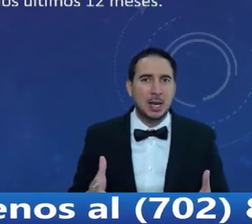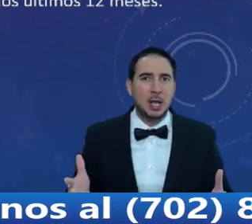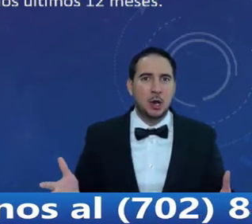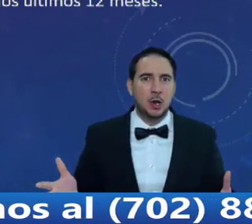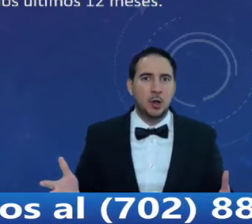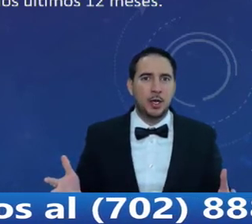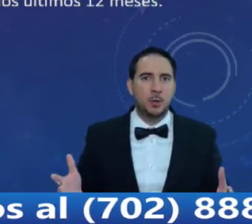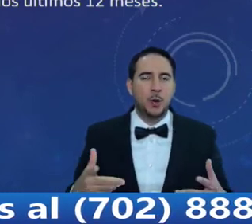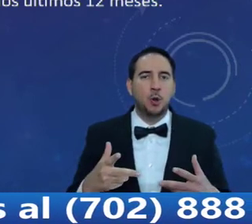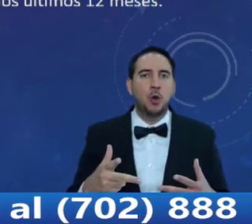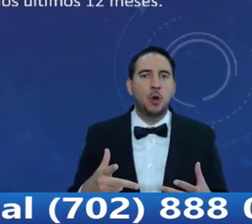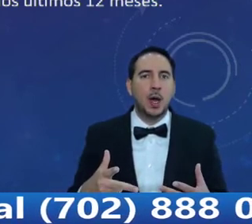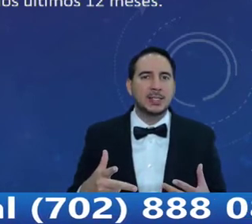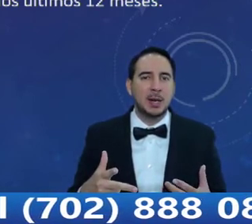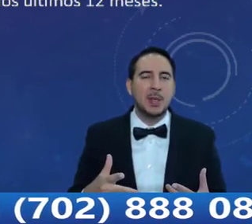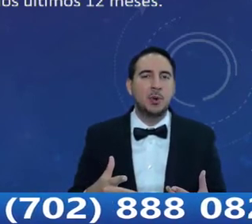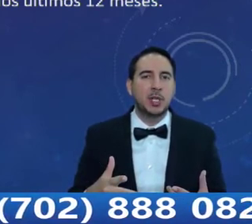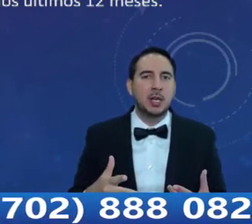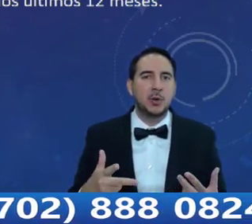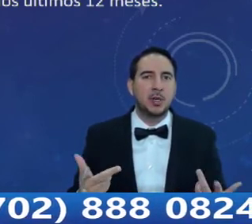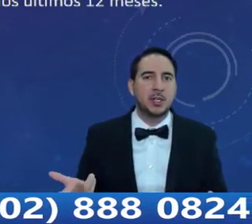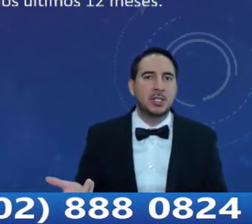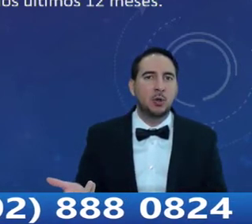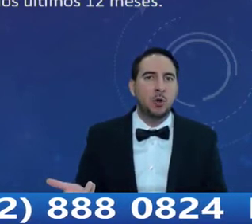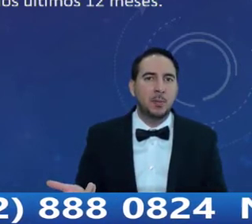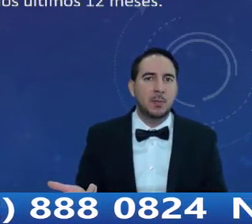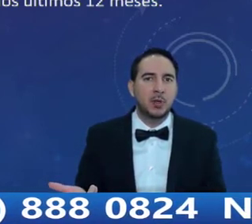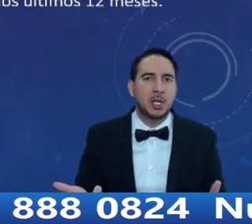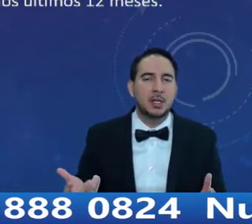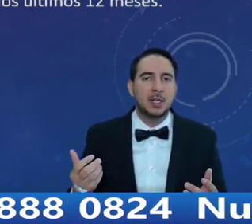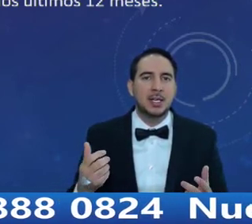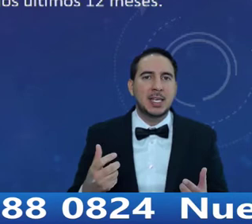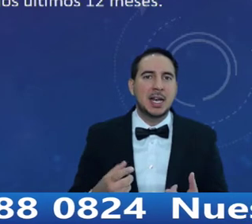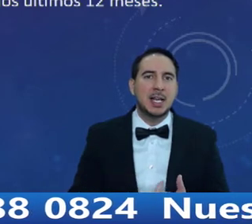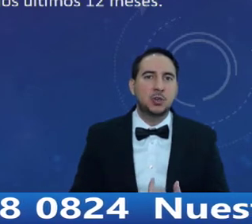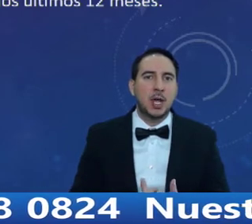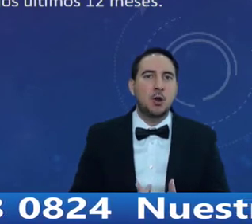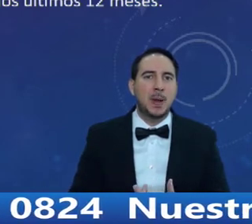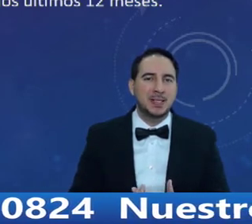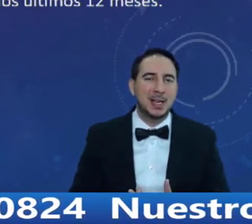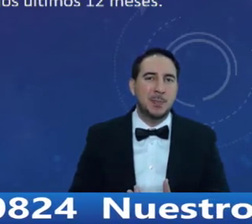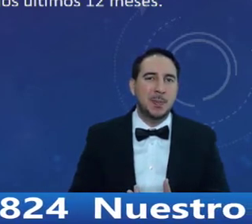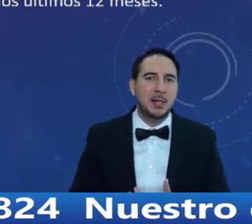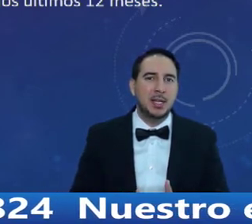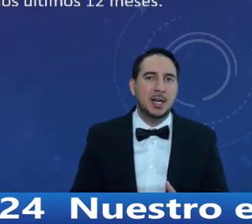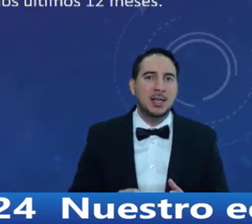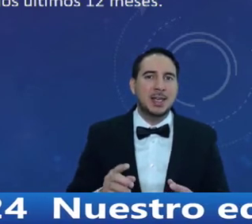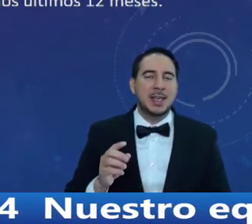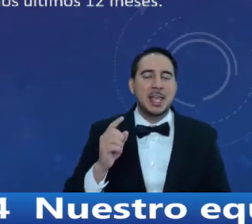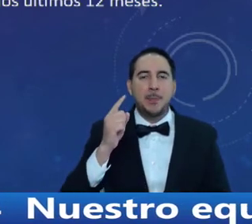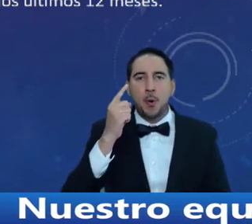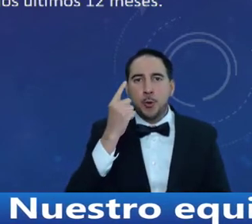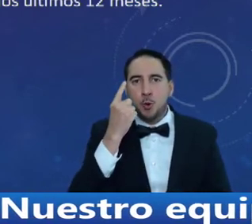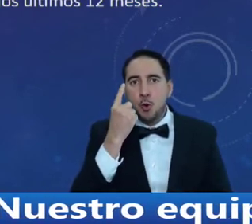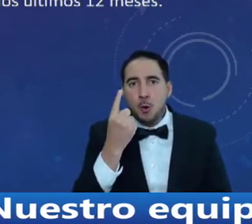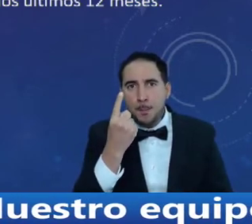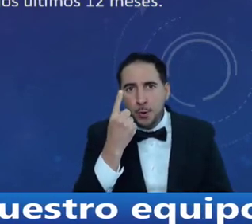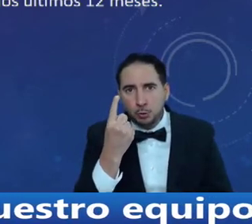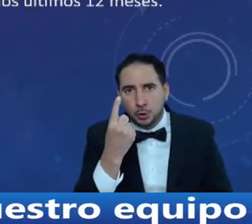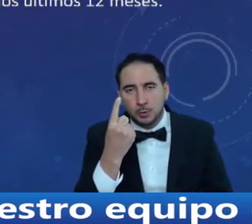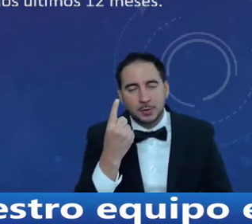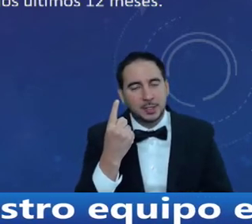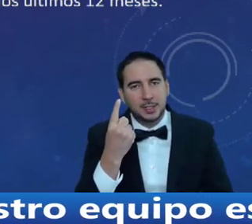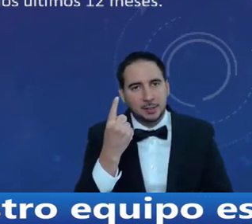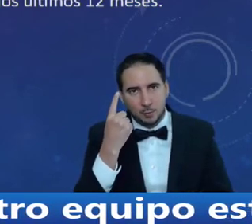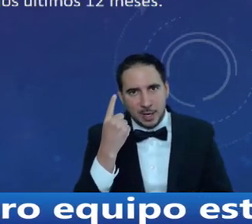El nacional, bueno, los dos lo hacen el mismo día. Yo hice los dos el mismo día. Y el nacional lo pasé el primer día. Y por un